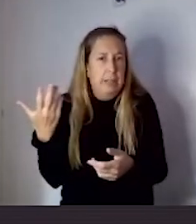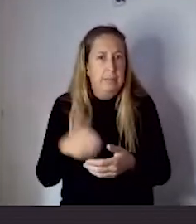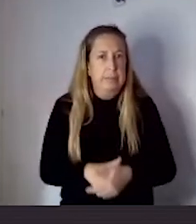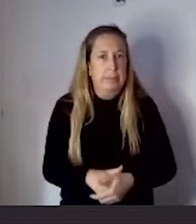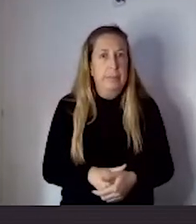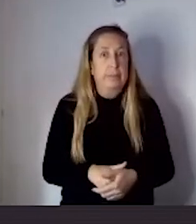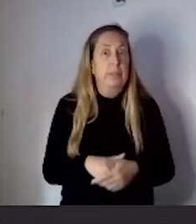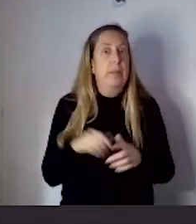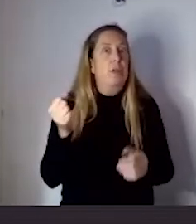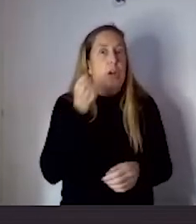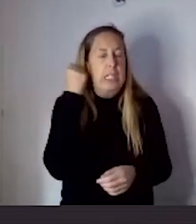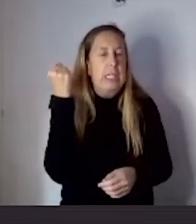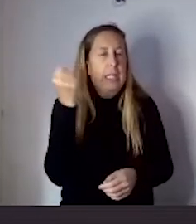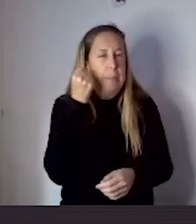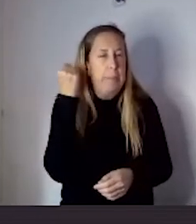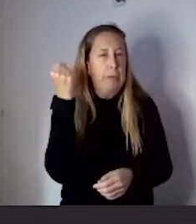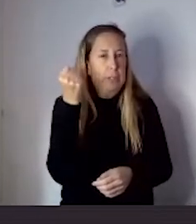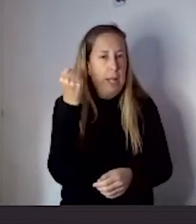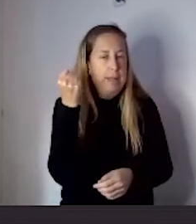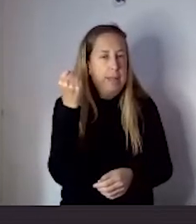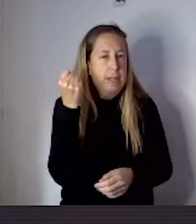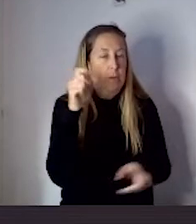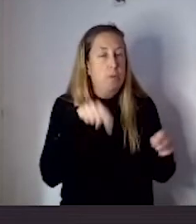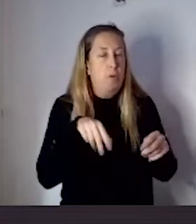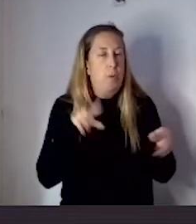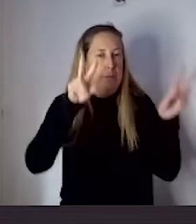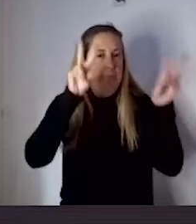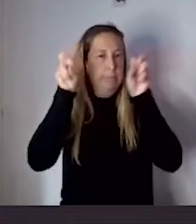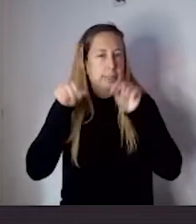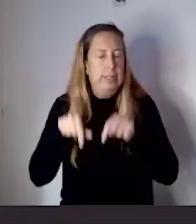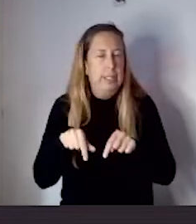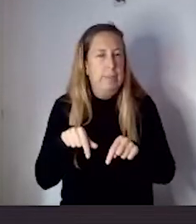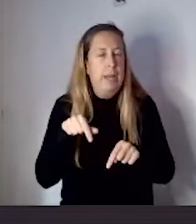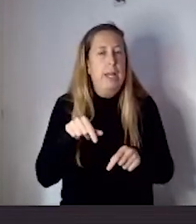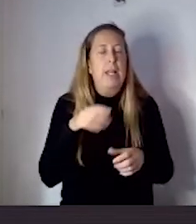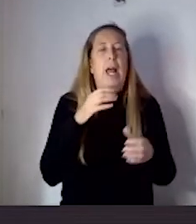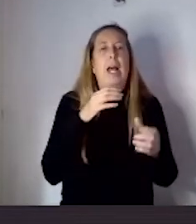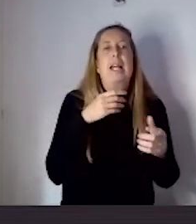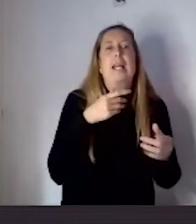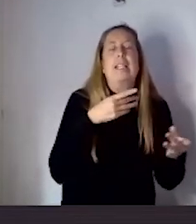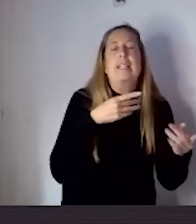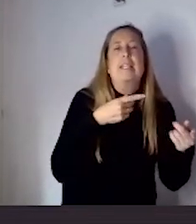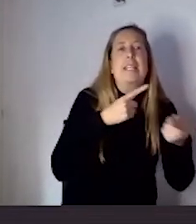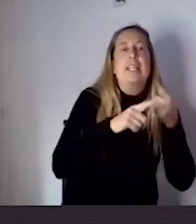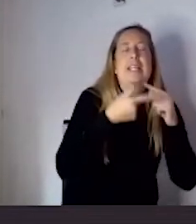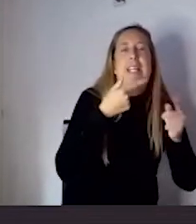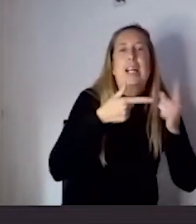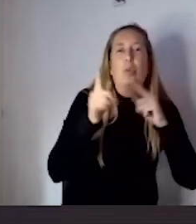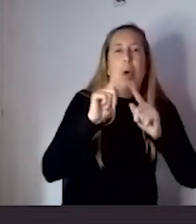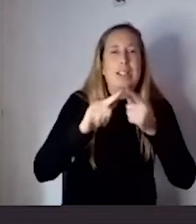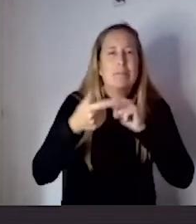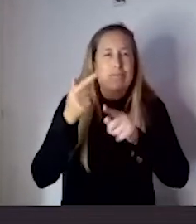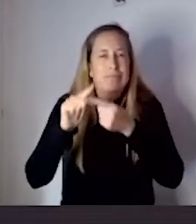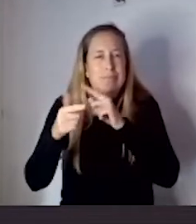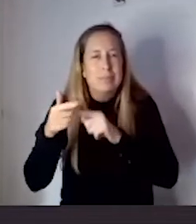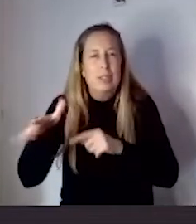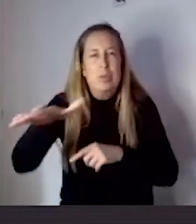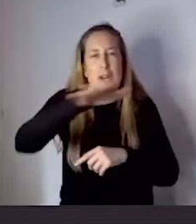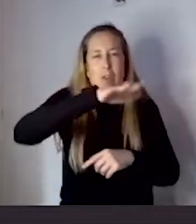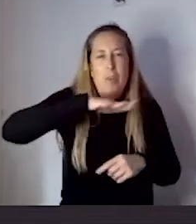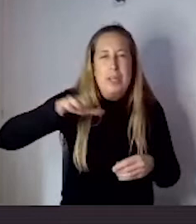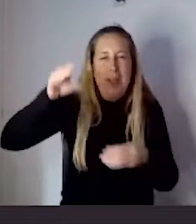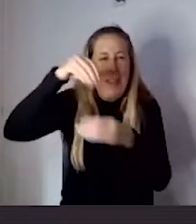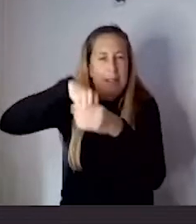cubrir sobre los en este es es este sentido de interactuar con una comunidad ahora la comunidad de nosotros son de otras